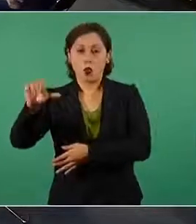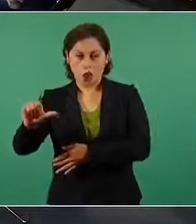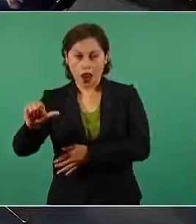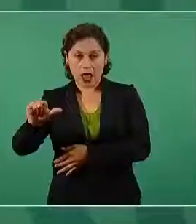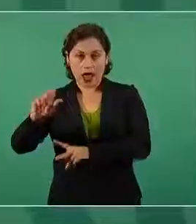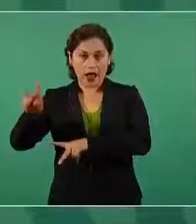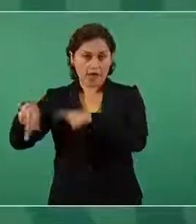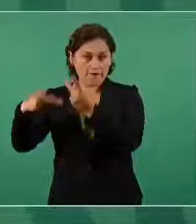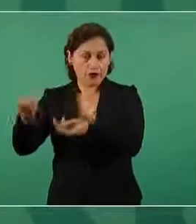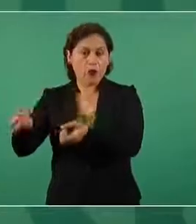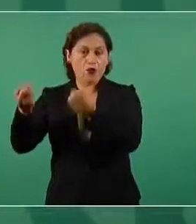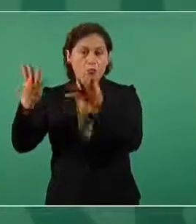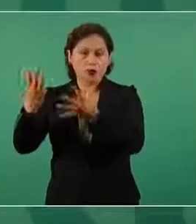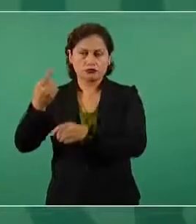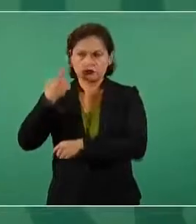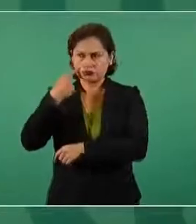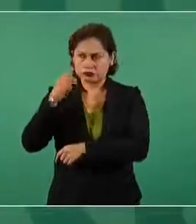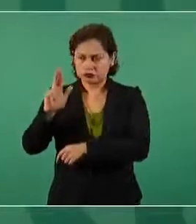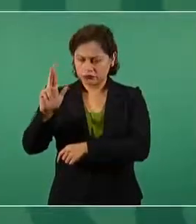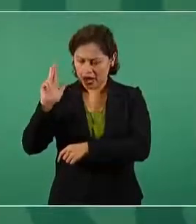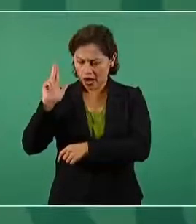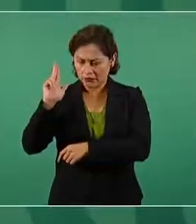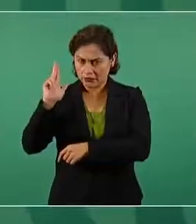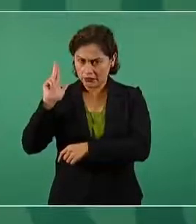el día martes